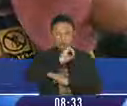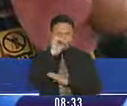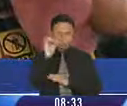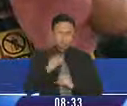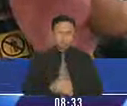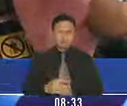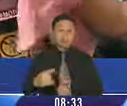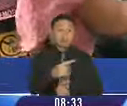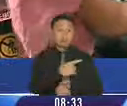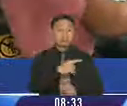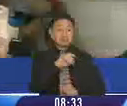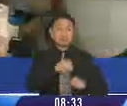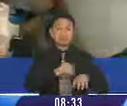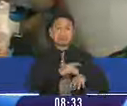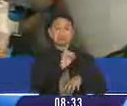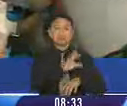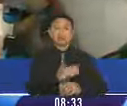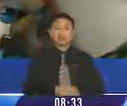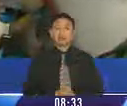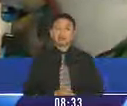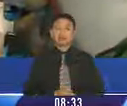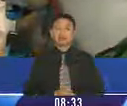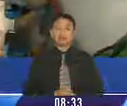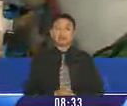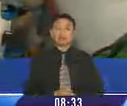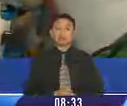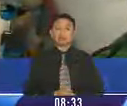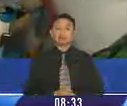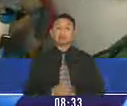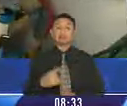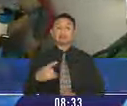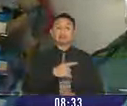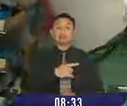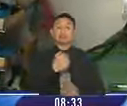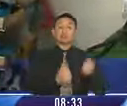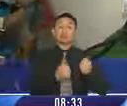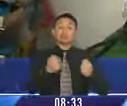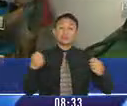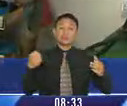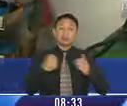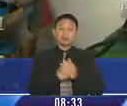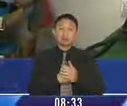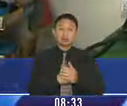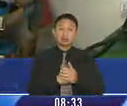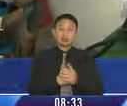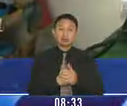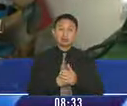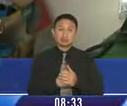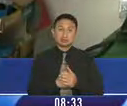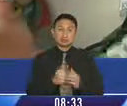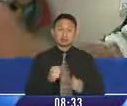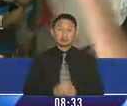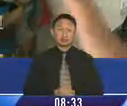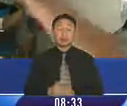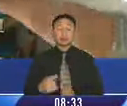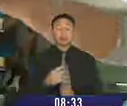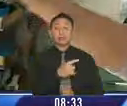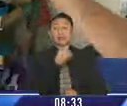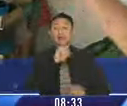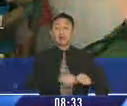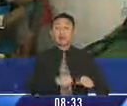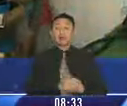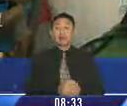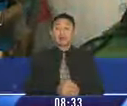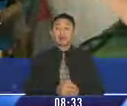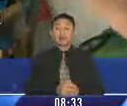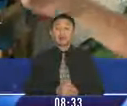ahí está eso abandonado. Un accidente que ha habido de... creo que a la madrugada, sí, entonces... el carro ha venido